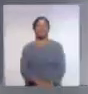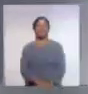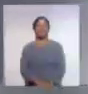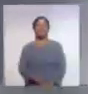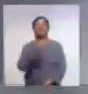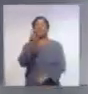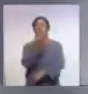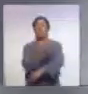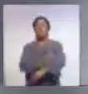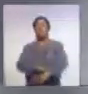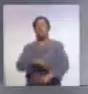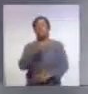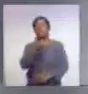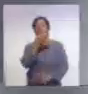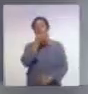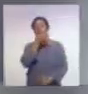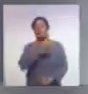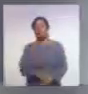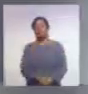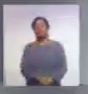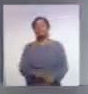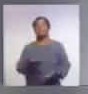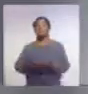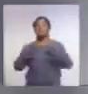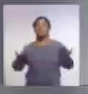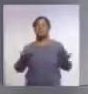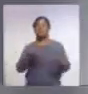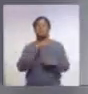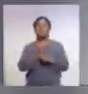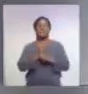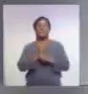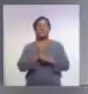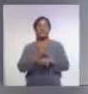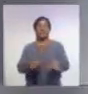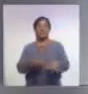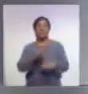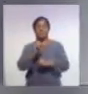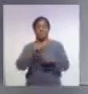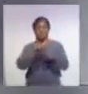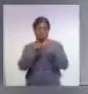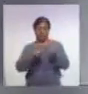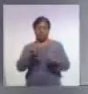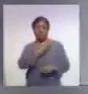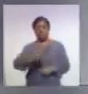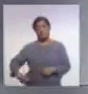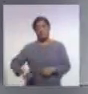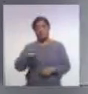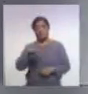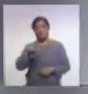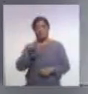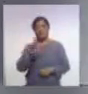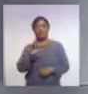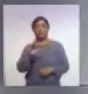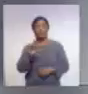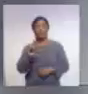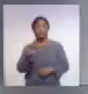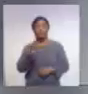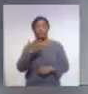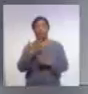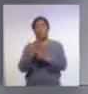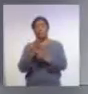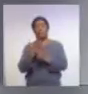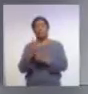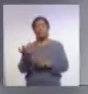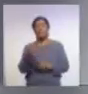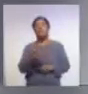Son las 14:06. Vamos a la información nacional. El presidente Andrés Manuel López Obrador destaca el crecimiento económico en